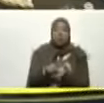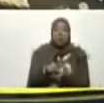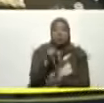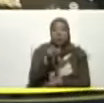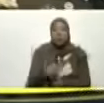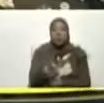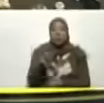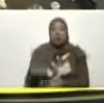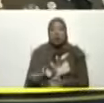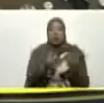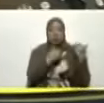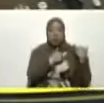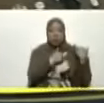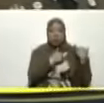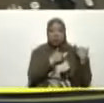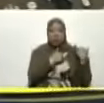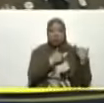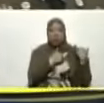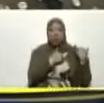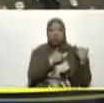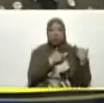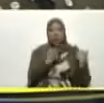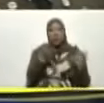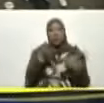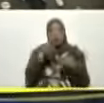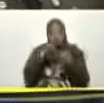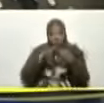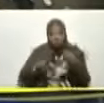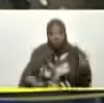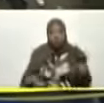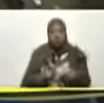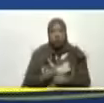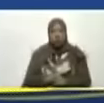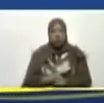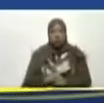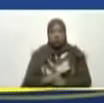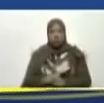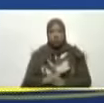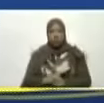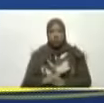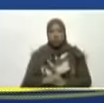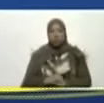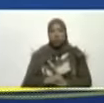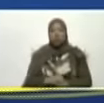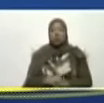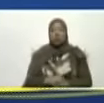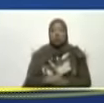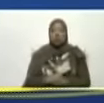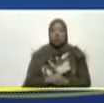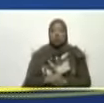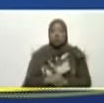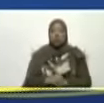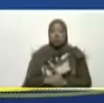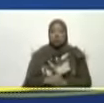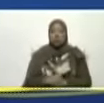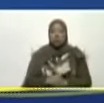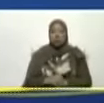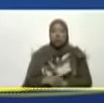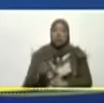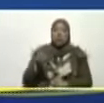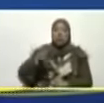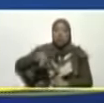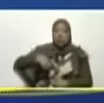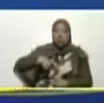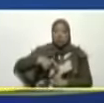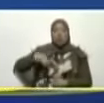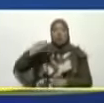gigantesca responsabilidad, del gigantesco compromiso que tienen no solo con ustedes